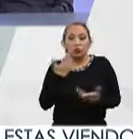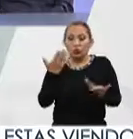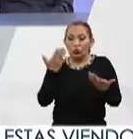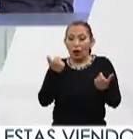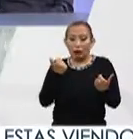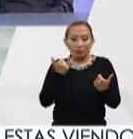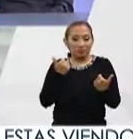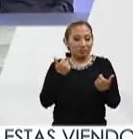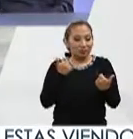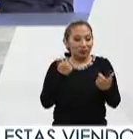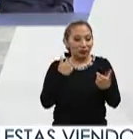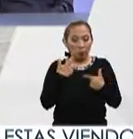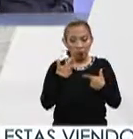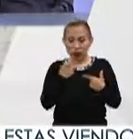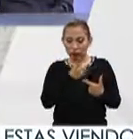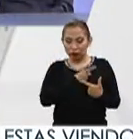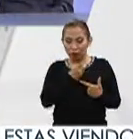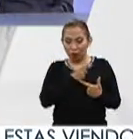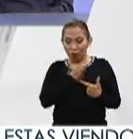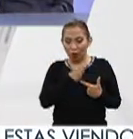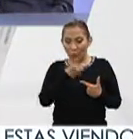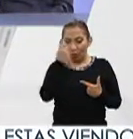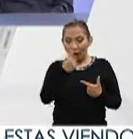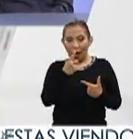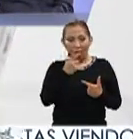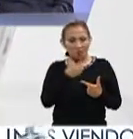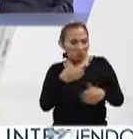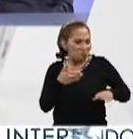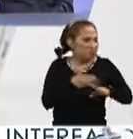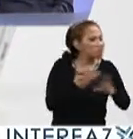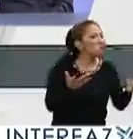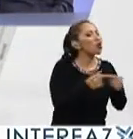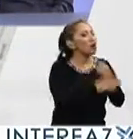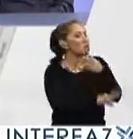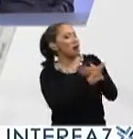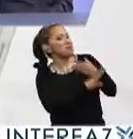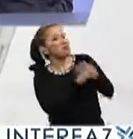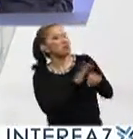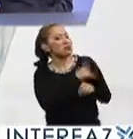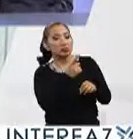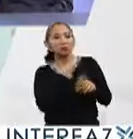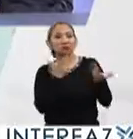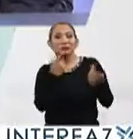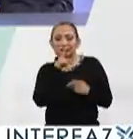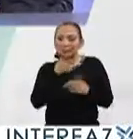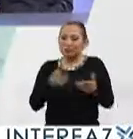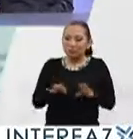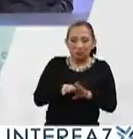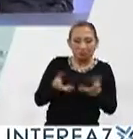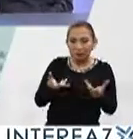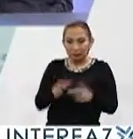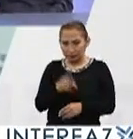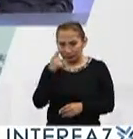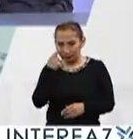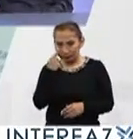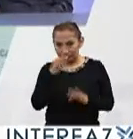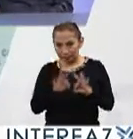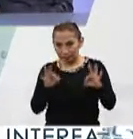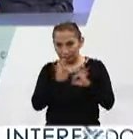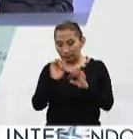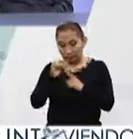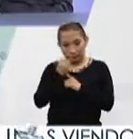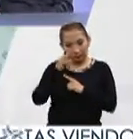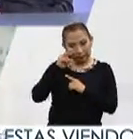tienes las herramientas, no las has desarrollado para poder hacer frente a la situación. Exacto, Ana Cristina. Sí, es muy importante porque, mira, estamos